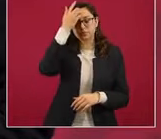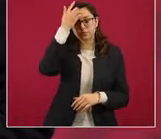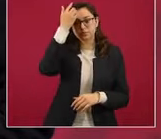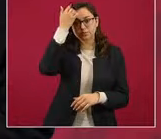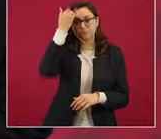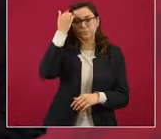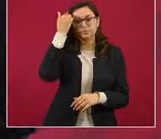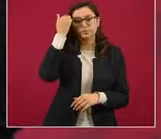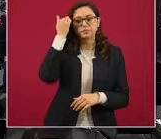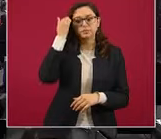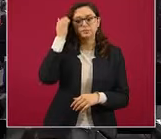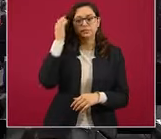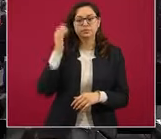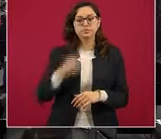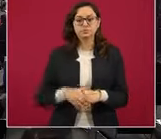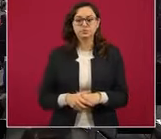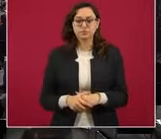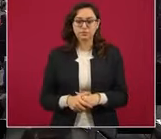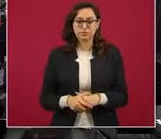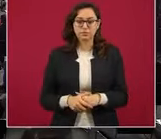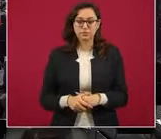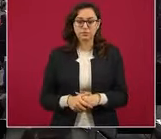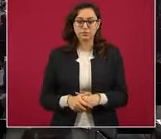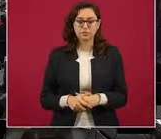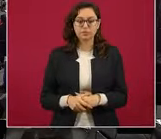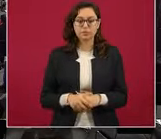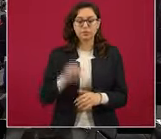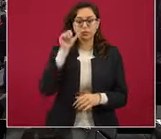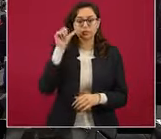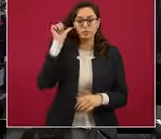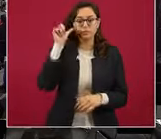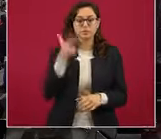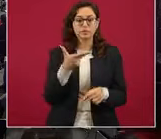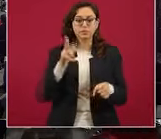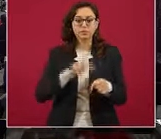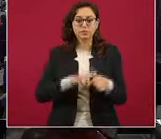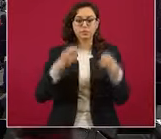ocupación. Esto es lo de ayer.